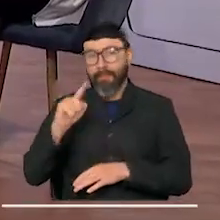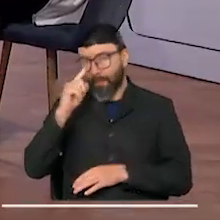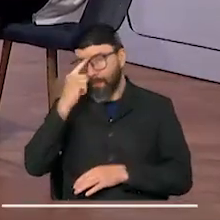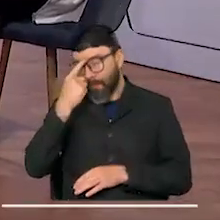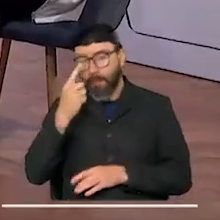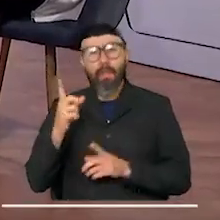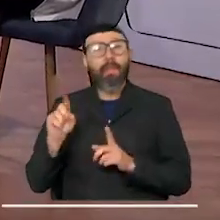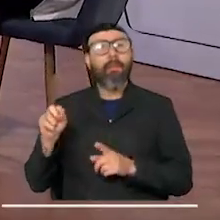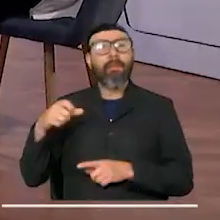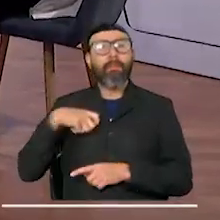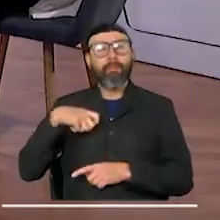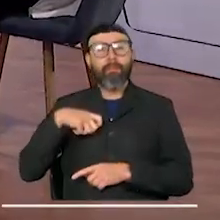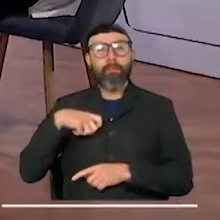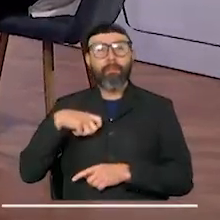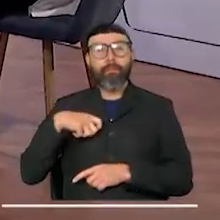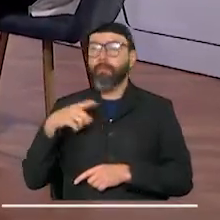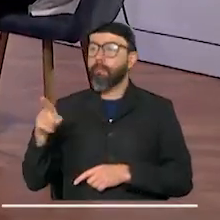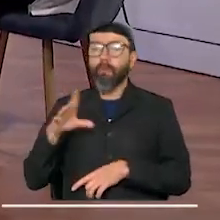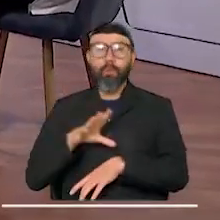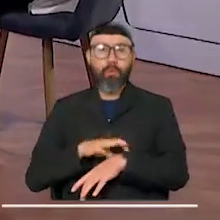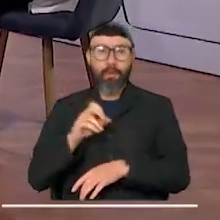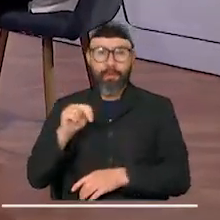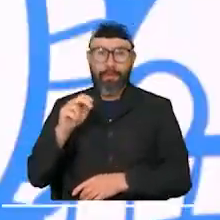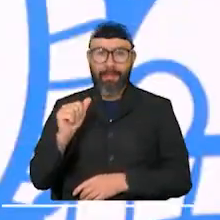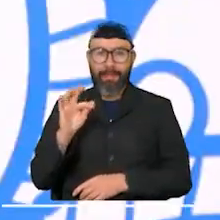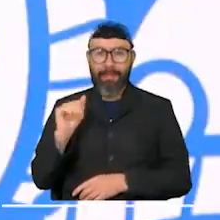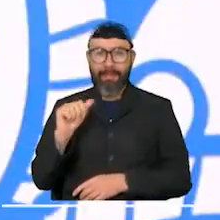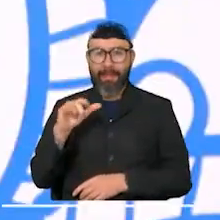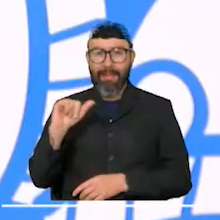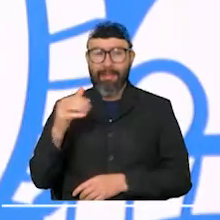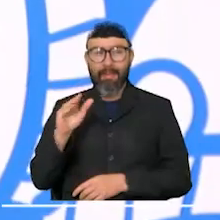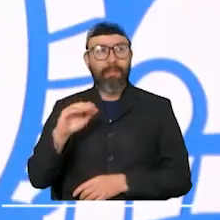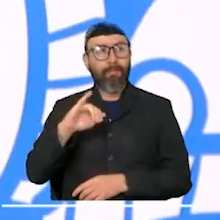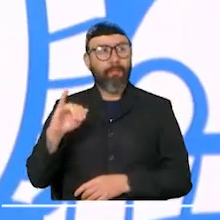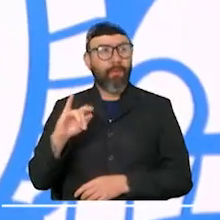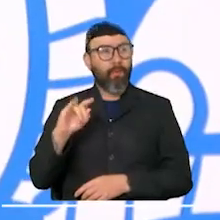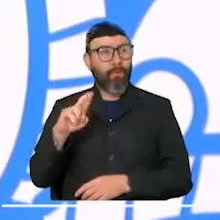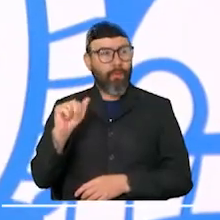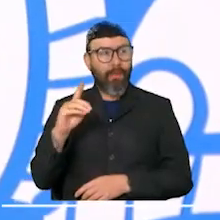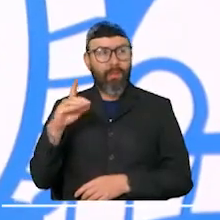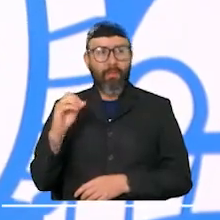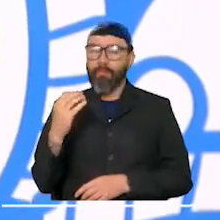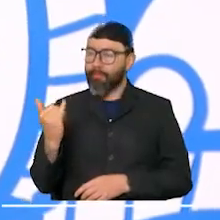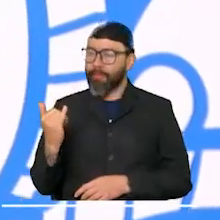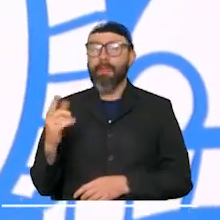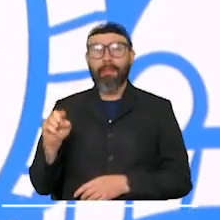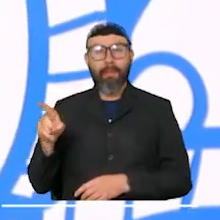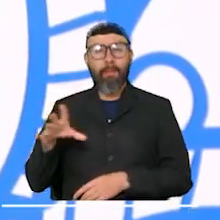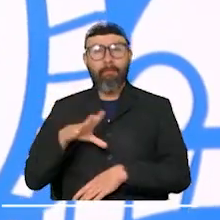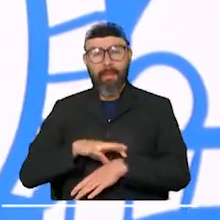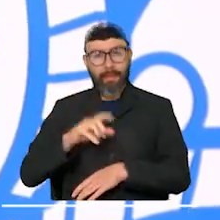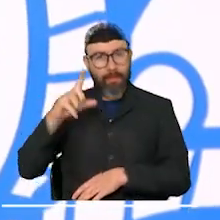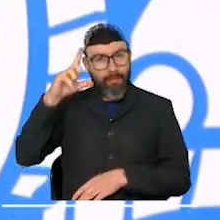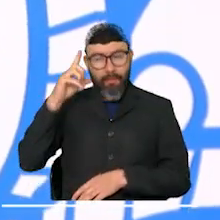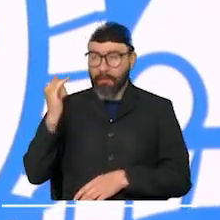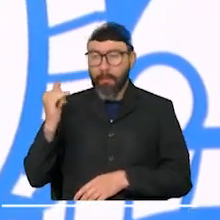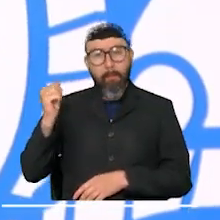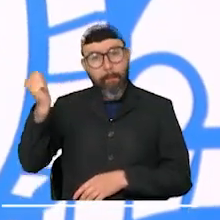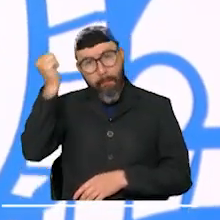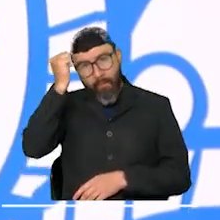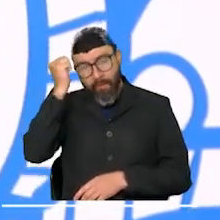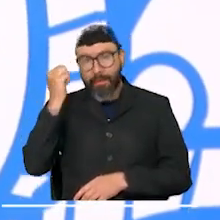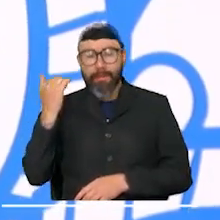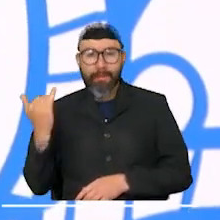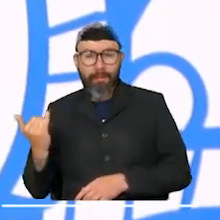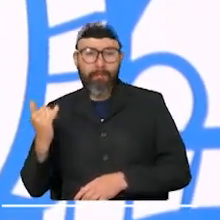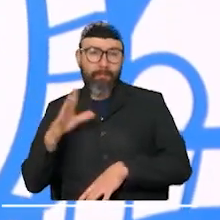la doctora Natalia Jurado Que ya estuvo con nosotros ginecóloga docente de Medicina en la universidad